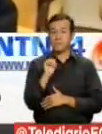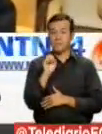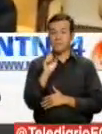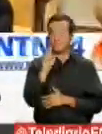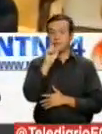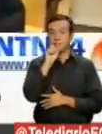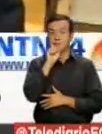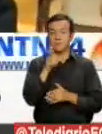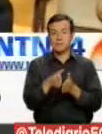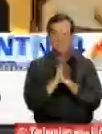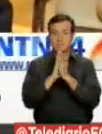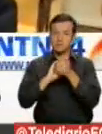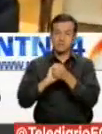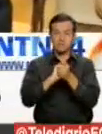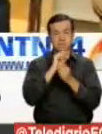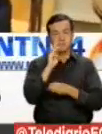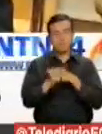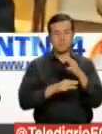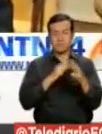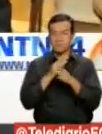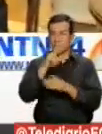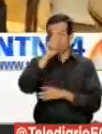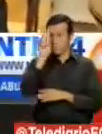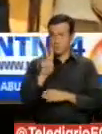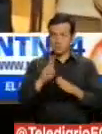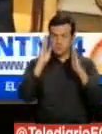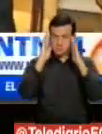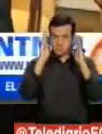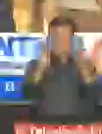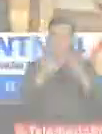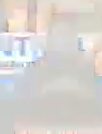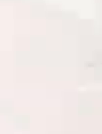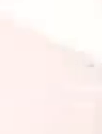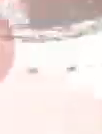a la solidaridad del mundo con Venezuela.